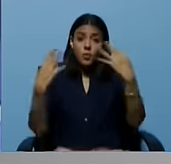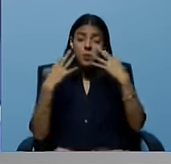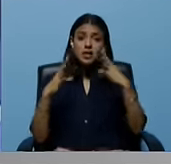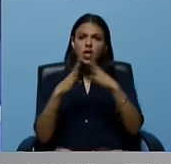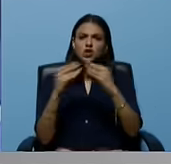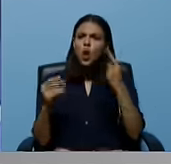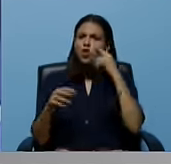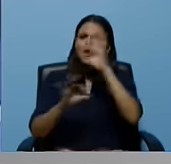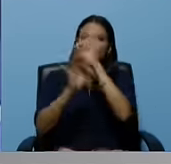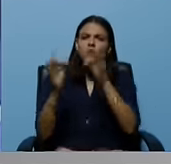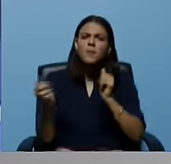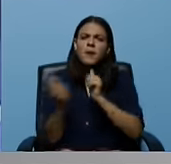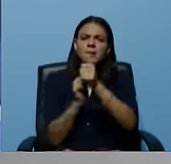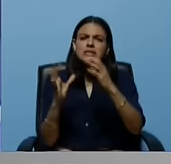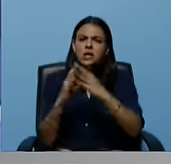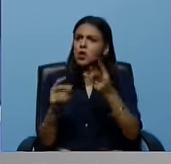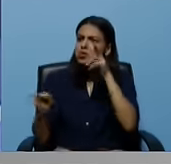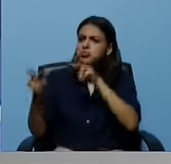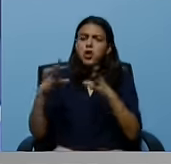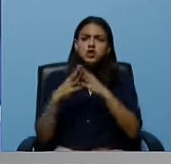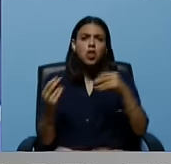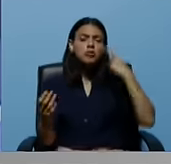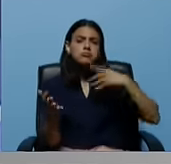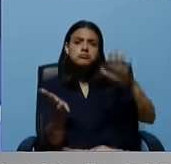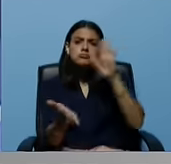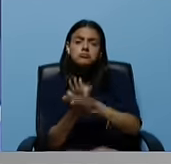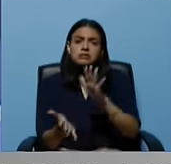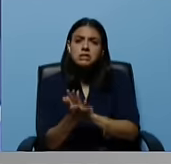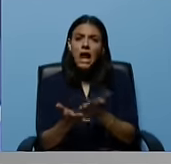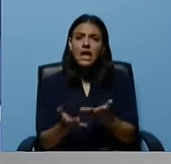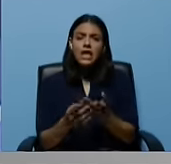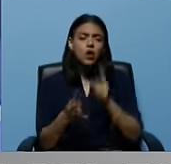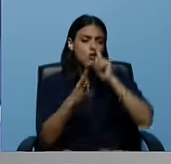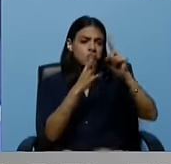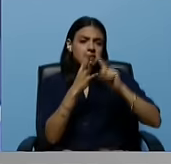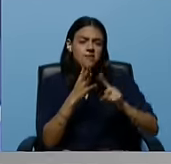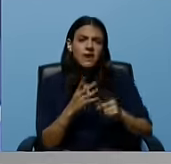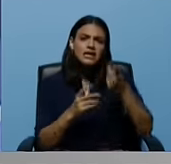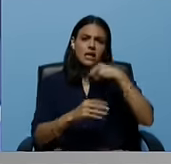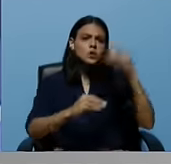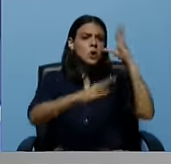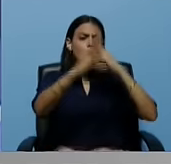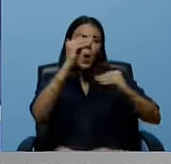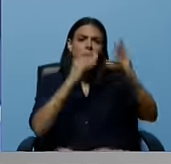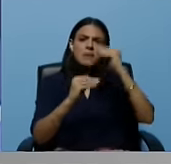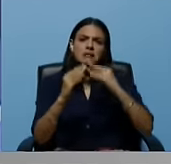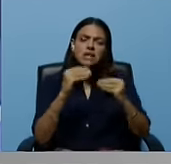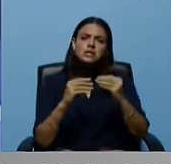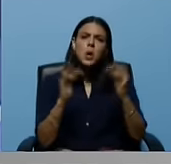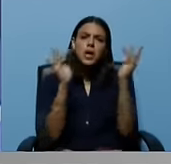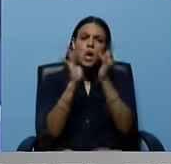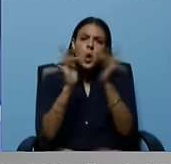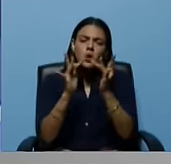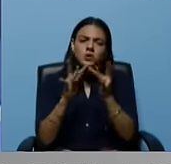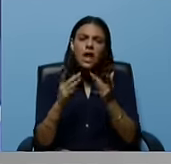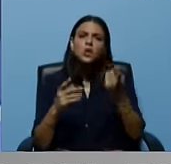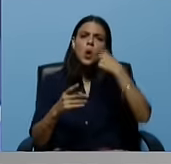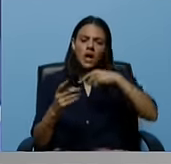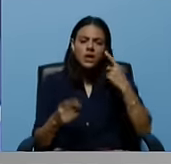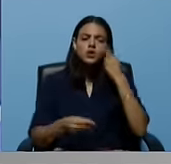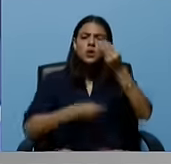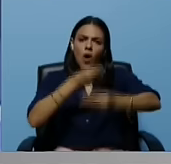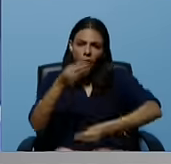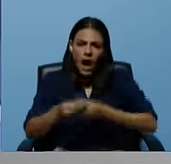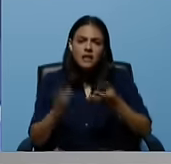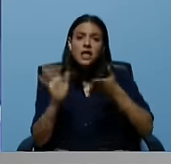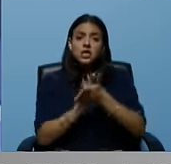se desenvolvió, en que se desenvolvieron, porque fueron varias, las conversaciones que condujeron a